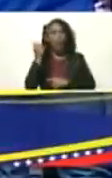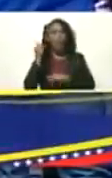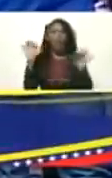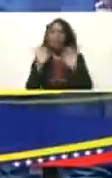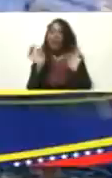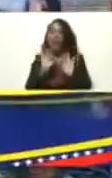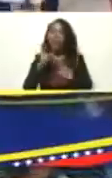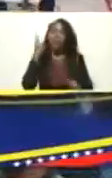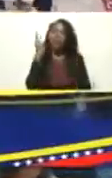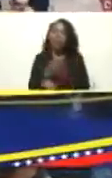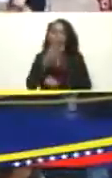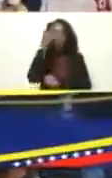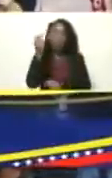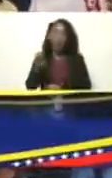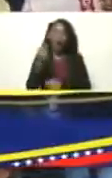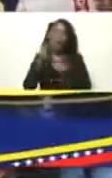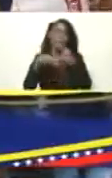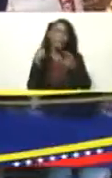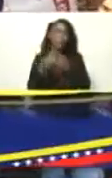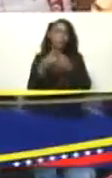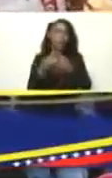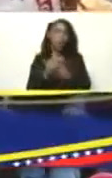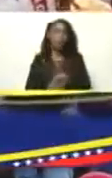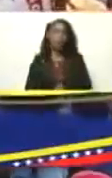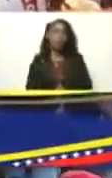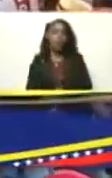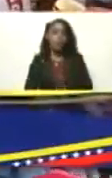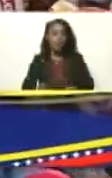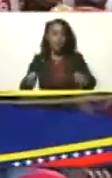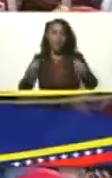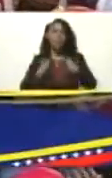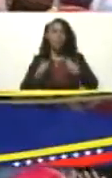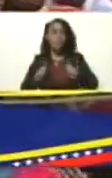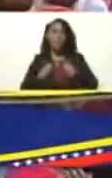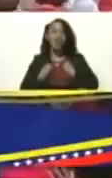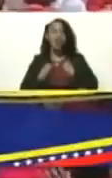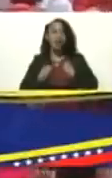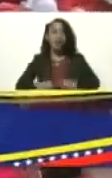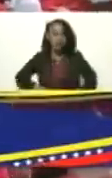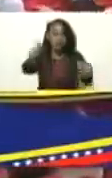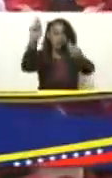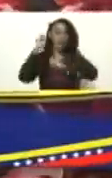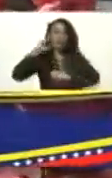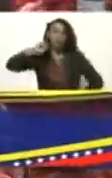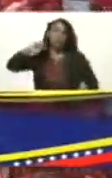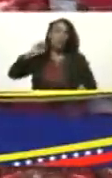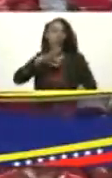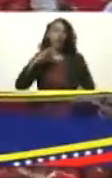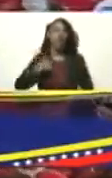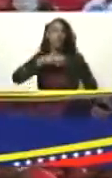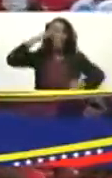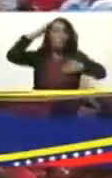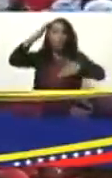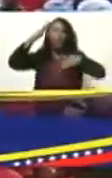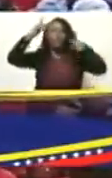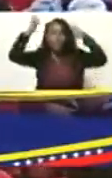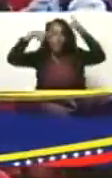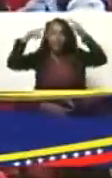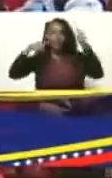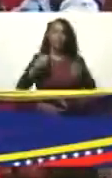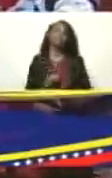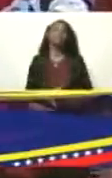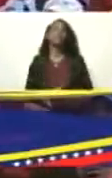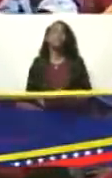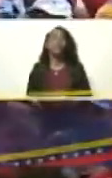debe olvidar jamás. ¡Que viva el legado histórico de nuestro comandante Hugo Chávez!